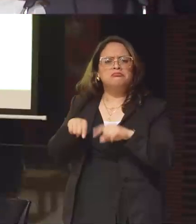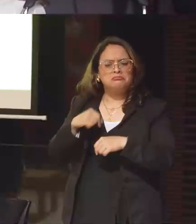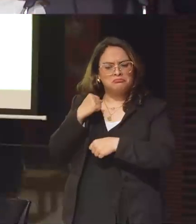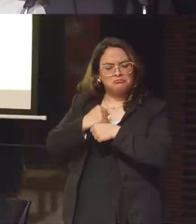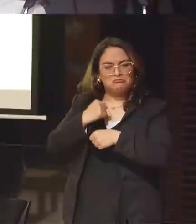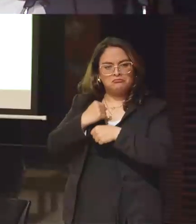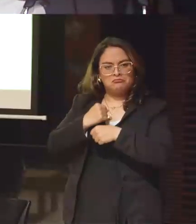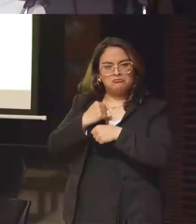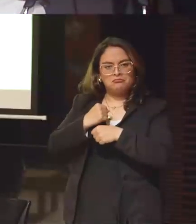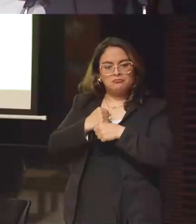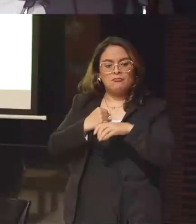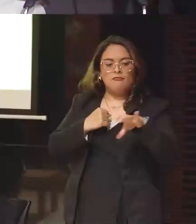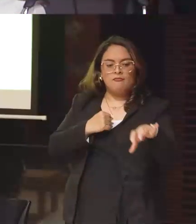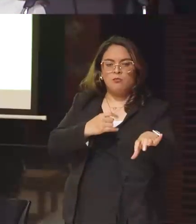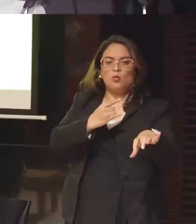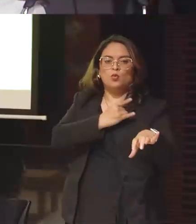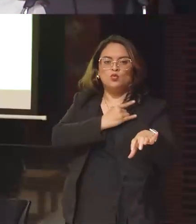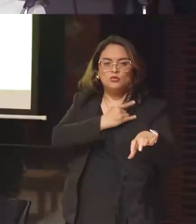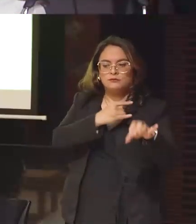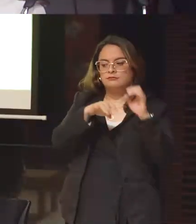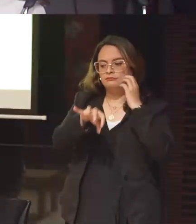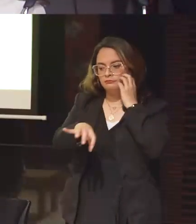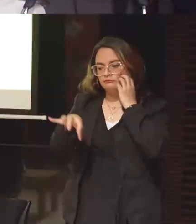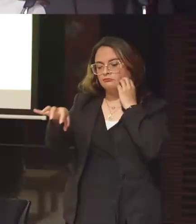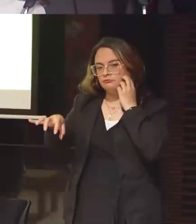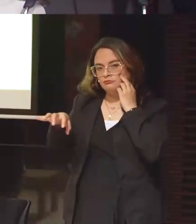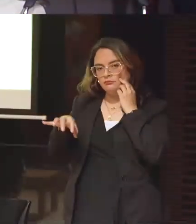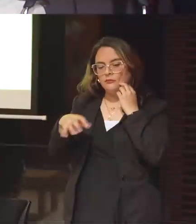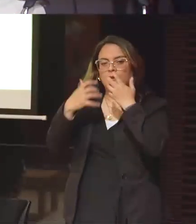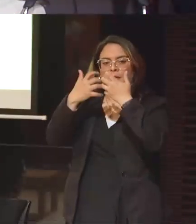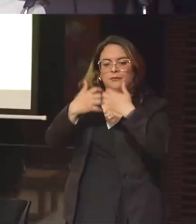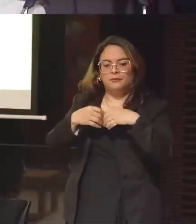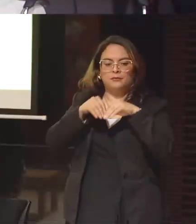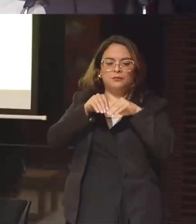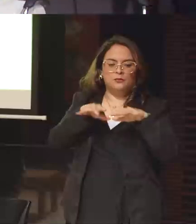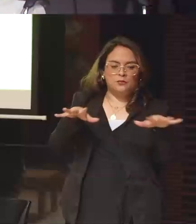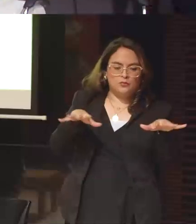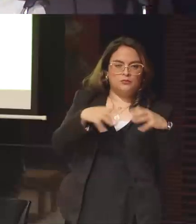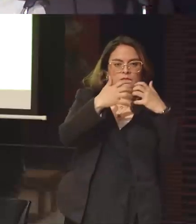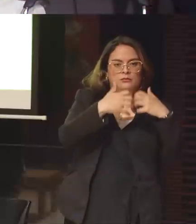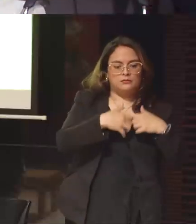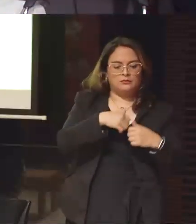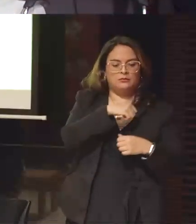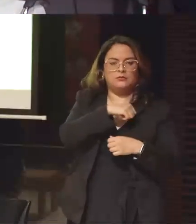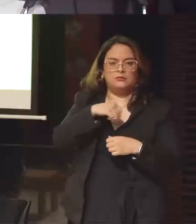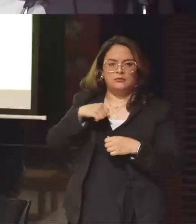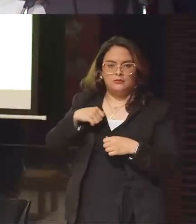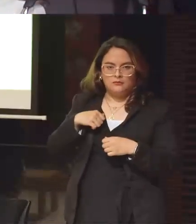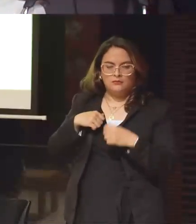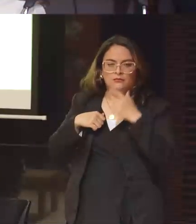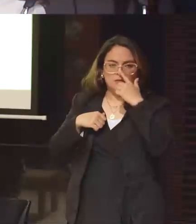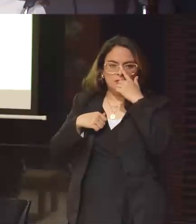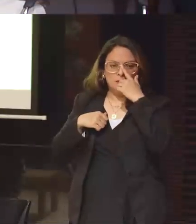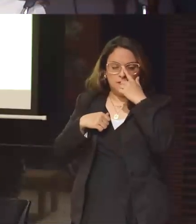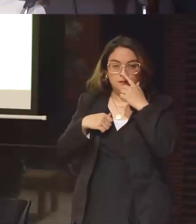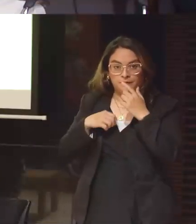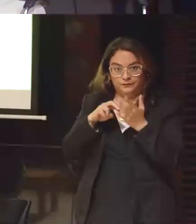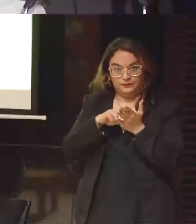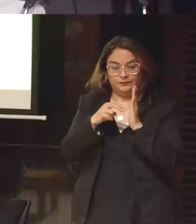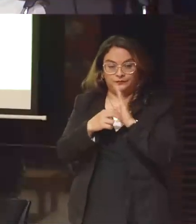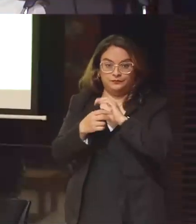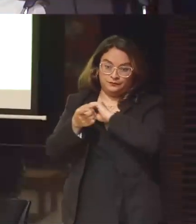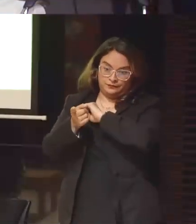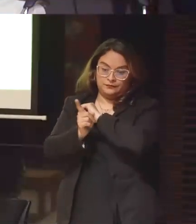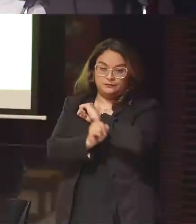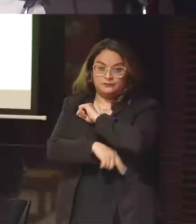las universidades, lo que tenemos que trabajar en la empresa pública y privada. Las sanciones, no solamente las penalizaciones, sino que yo creo que si